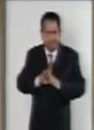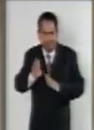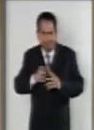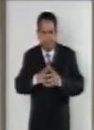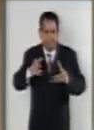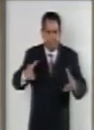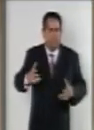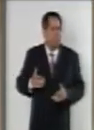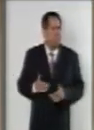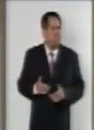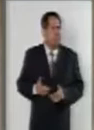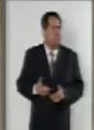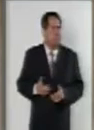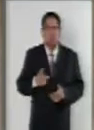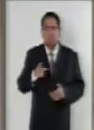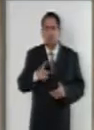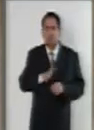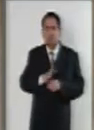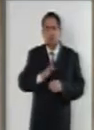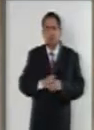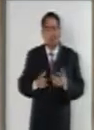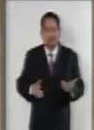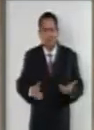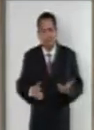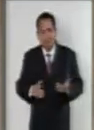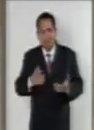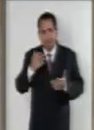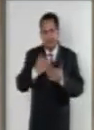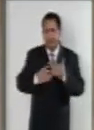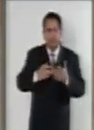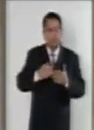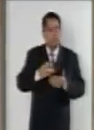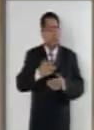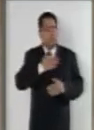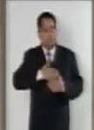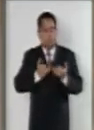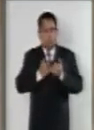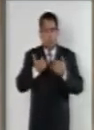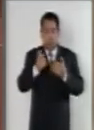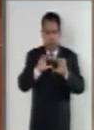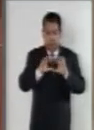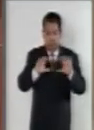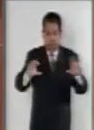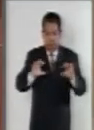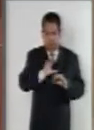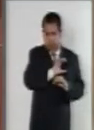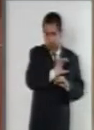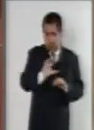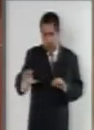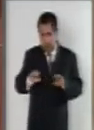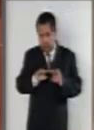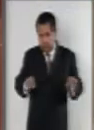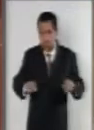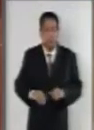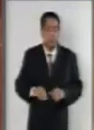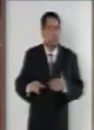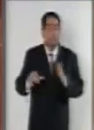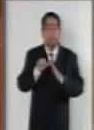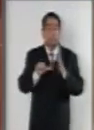desde luego eso no bastaría si no hay reparto justo de la riqueza. Dice el artículo primero de esta